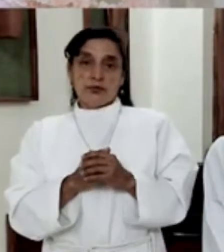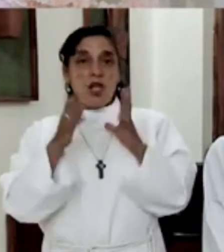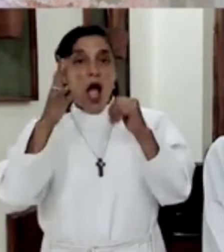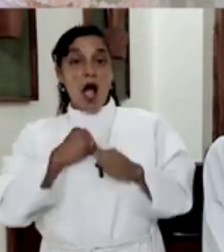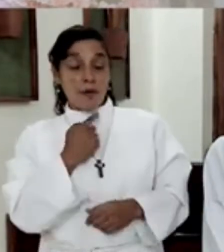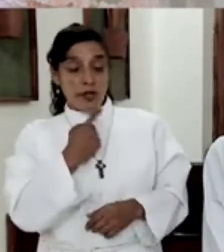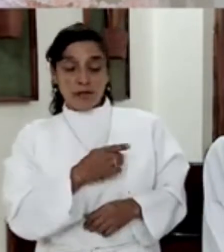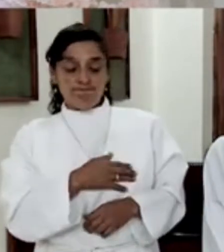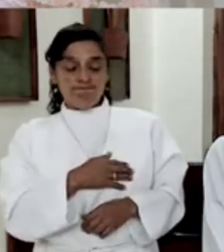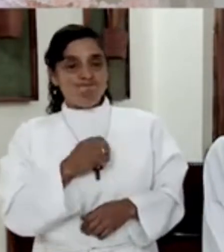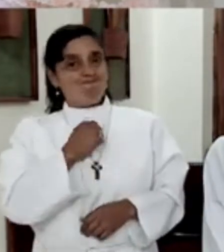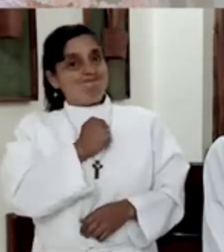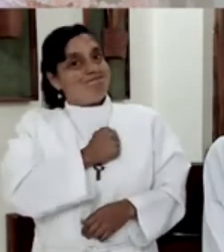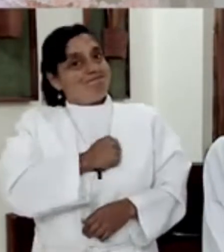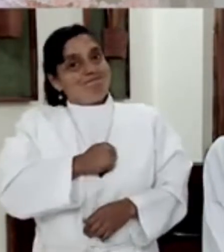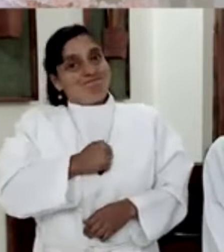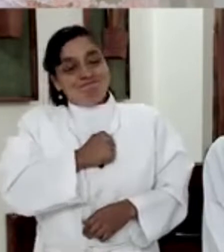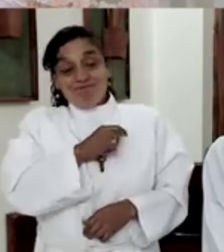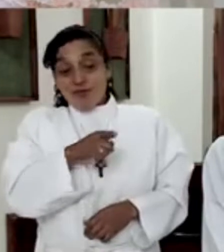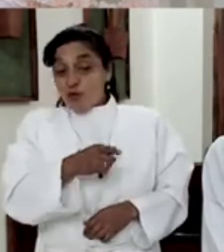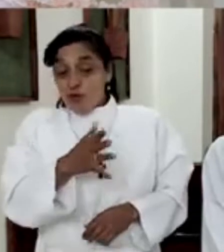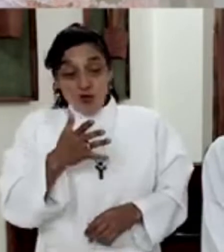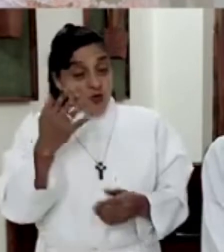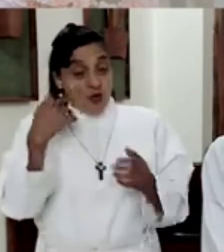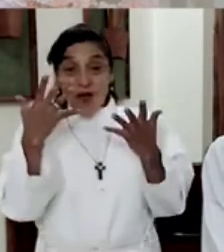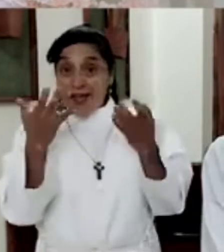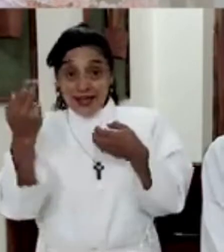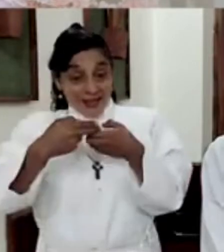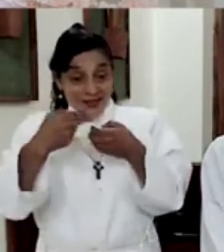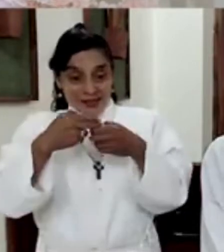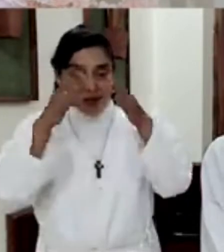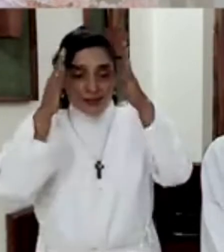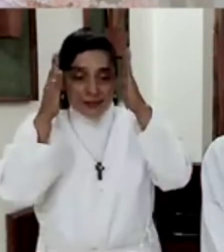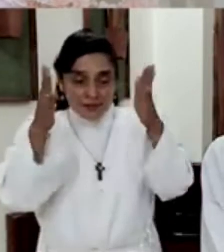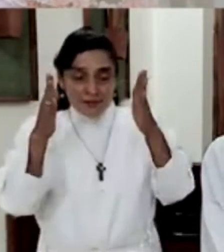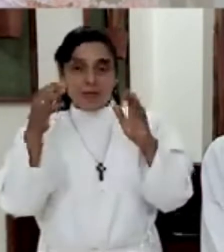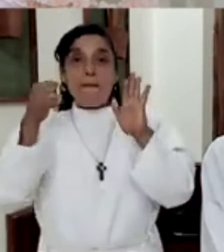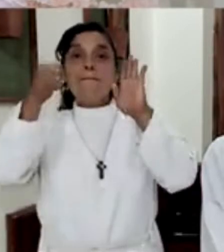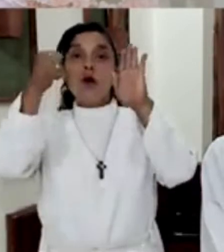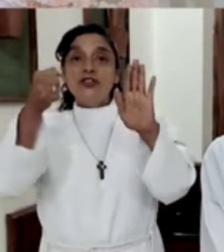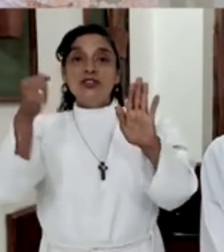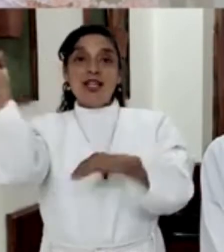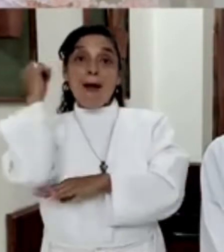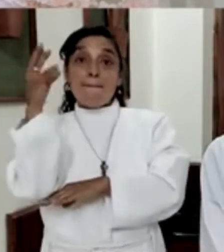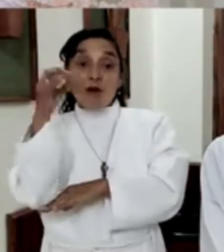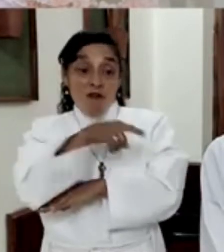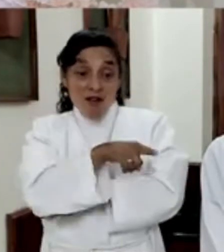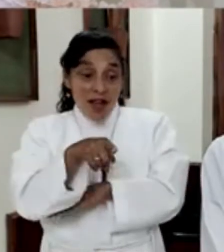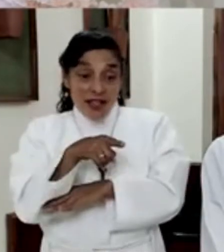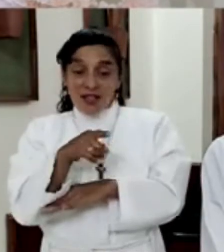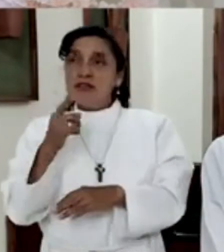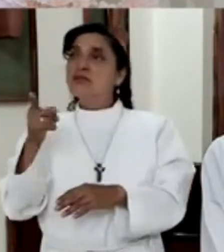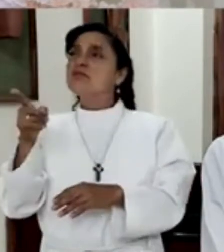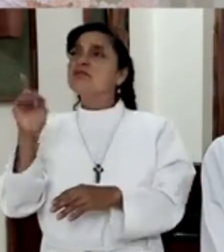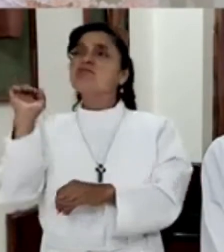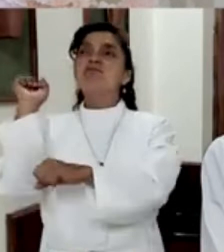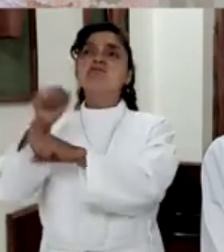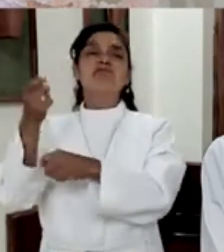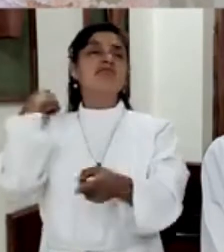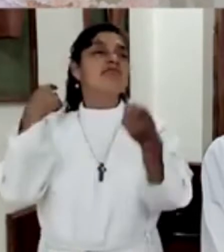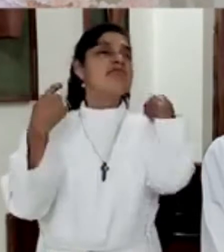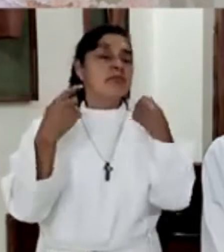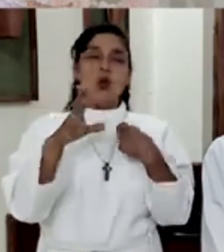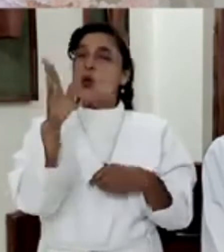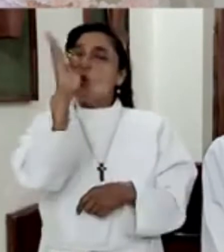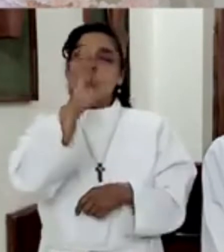Abraham repuso: Si no escuchan a Moisés y a los profetas, no harán caso, ni